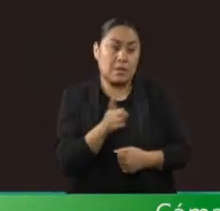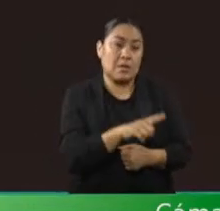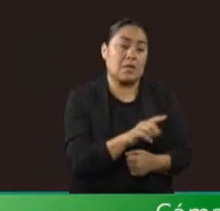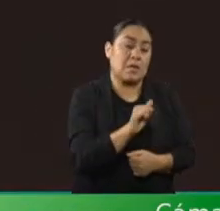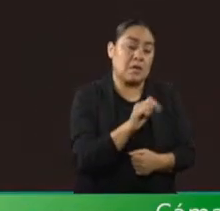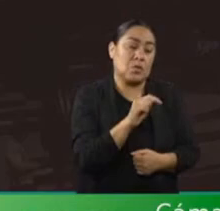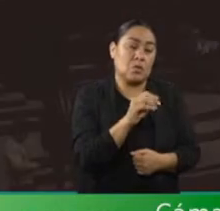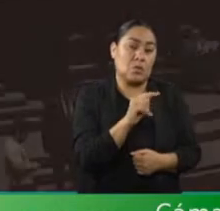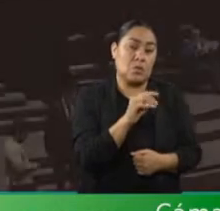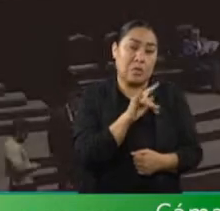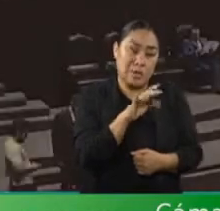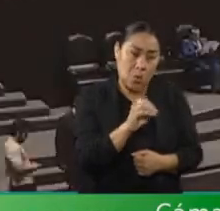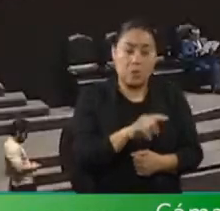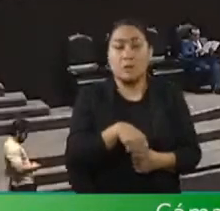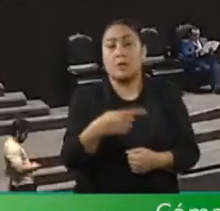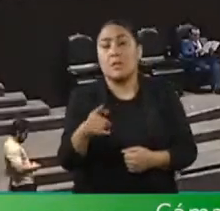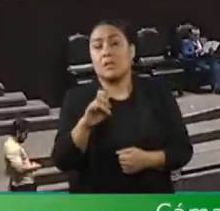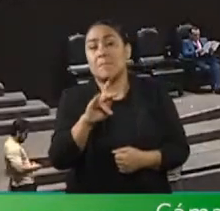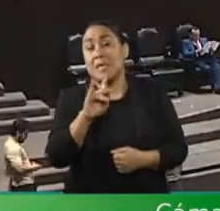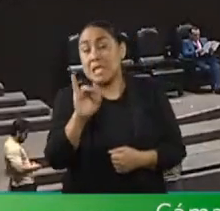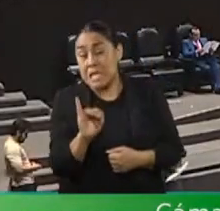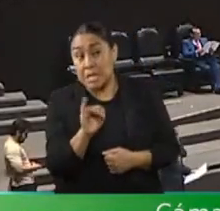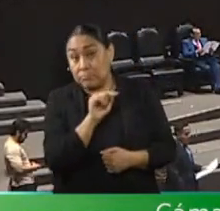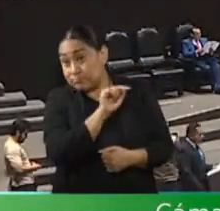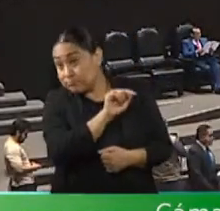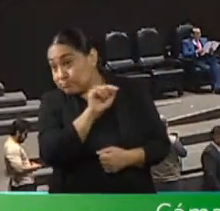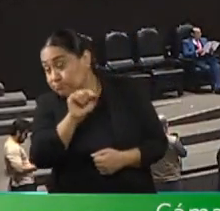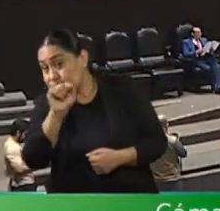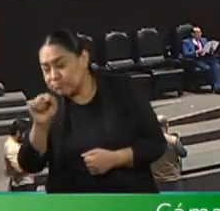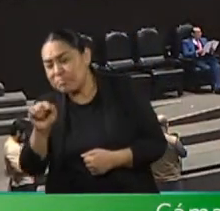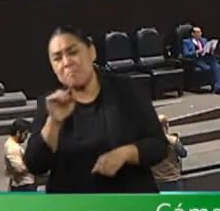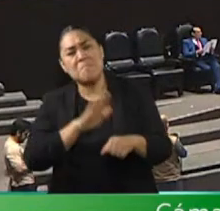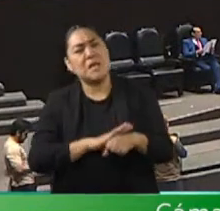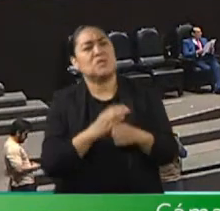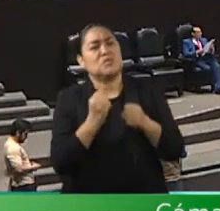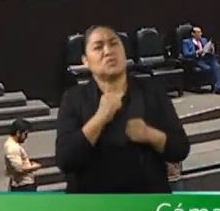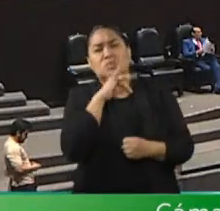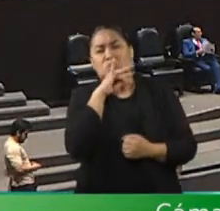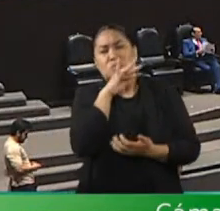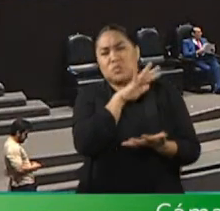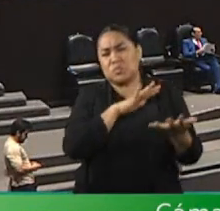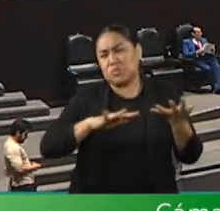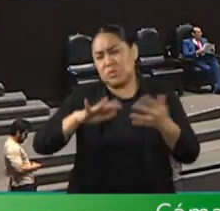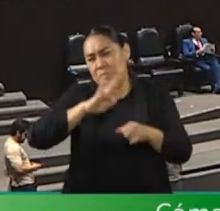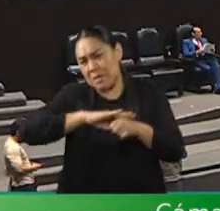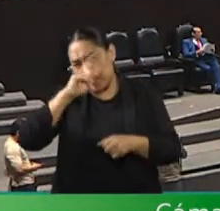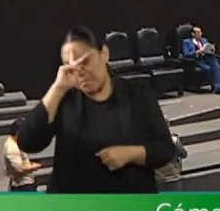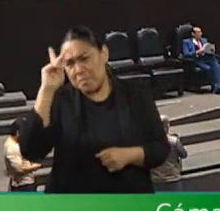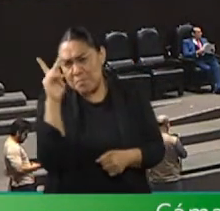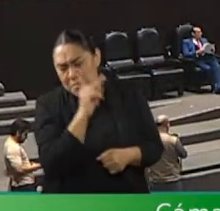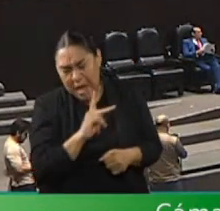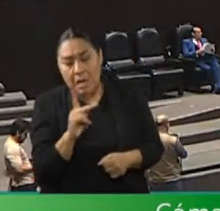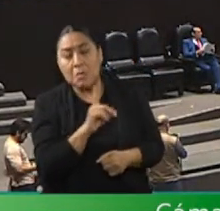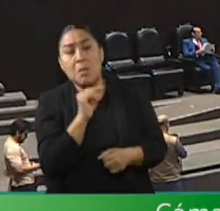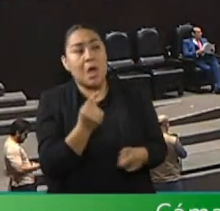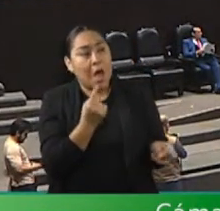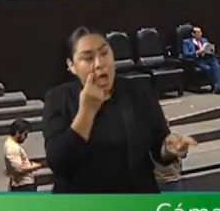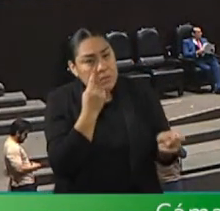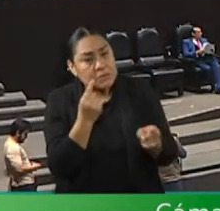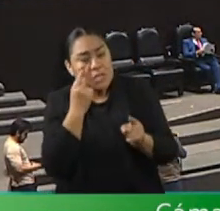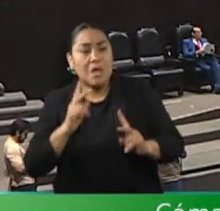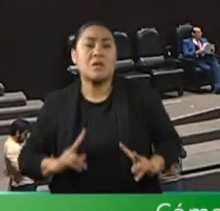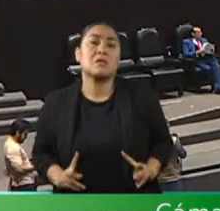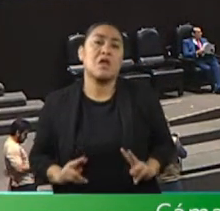Tula y Tepeji del Río, que se encuentran entre los lugares más contaminados del mundo y en consecuencia con mayor incidencia de cáncer en